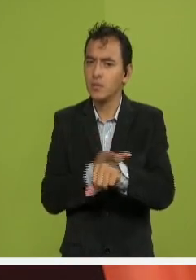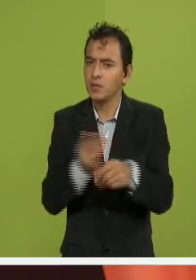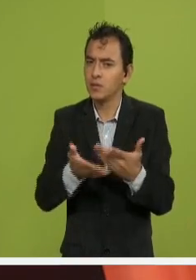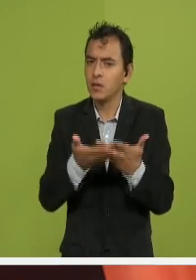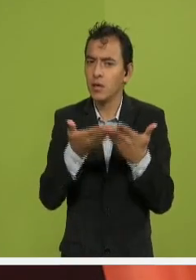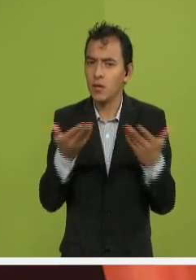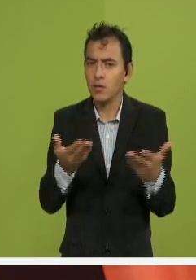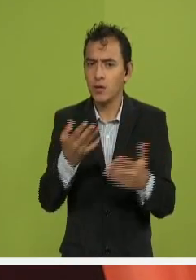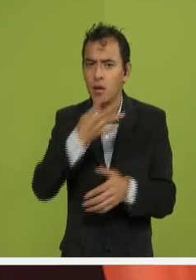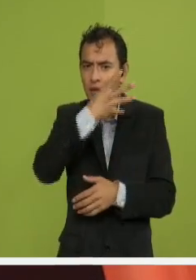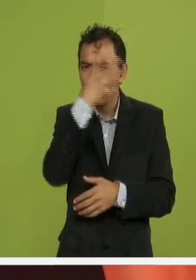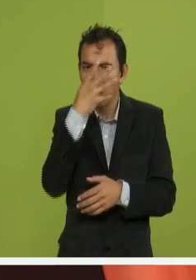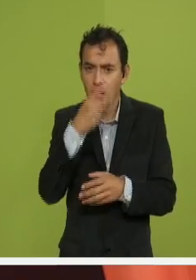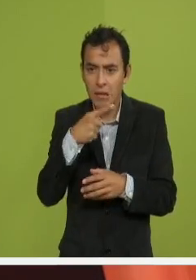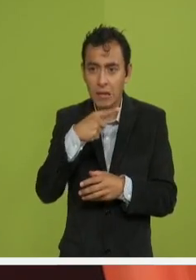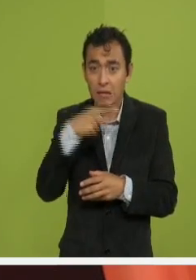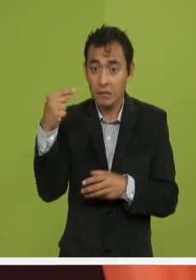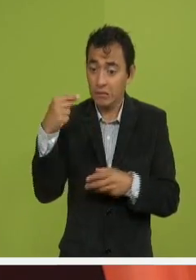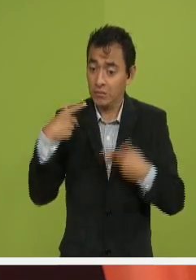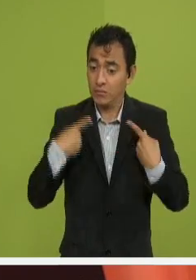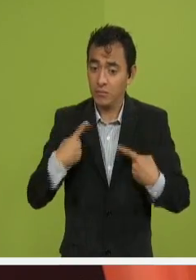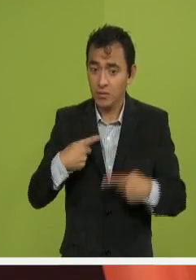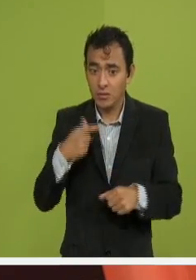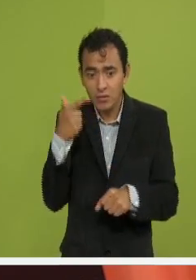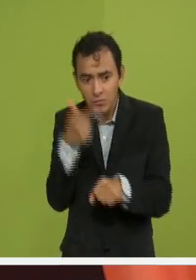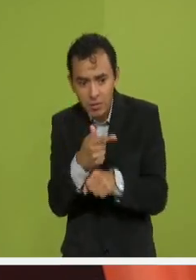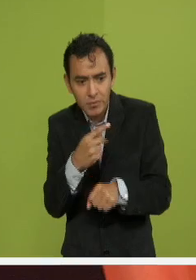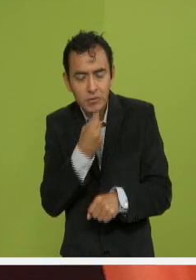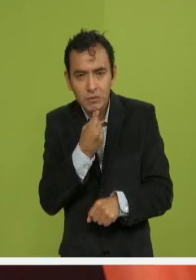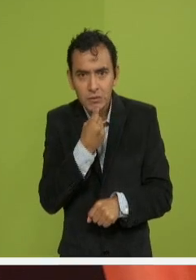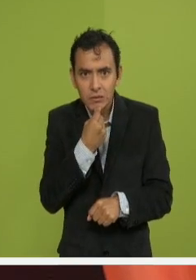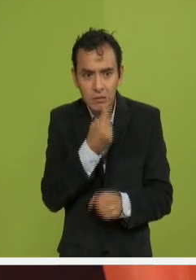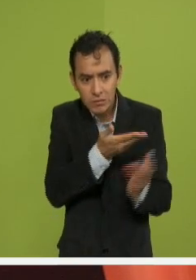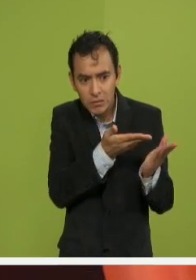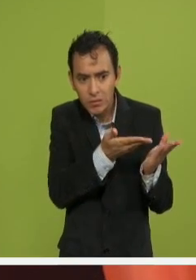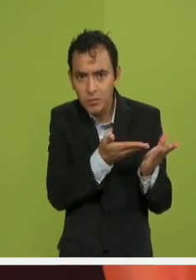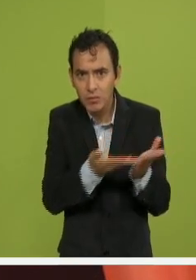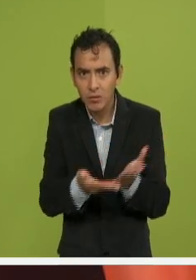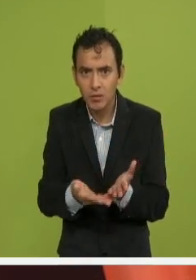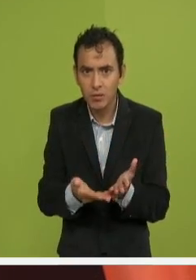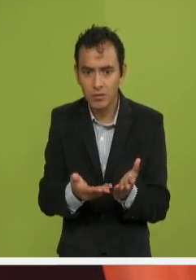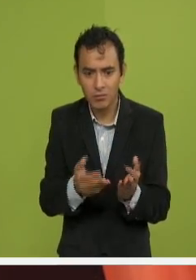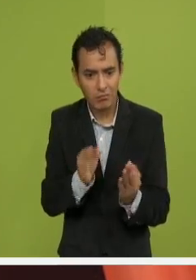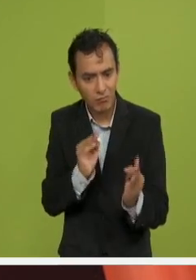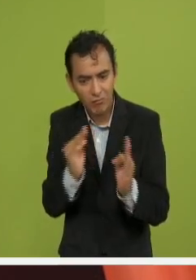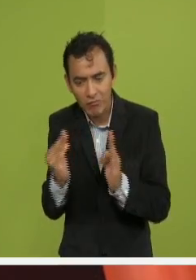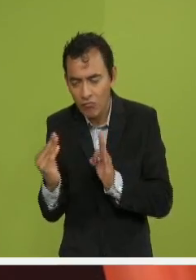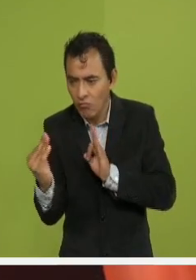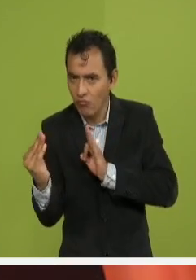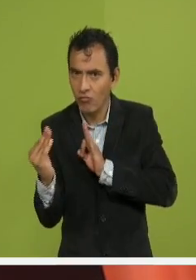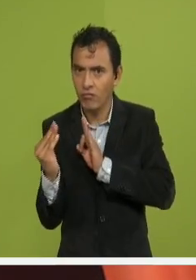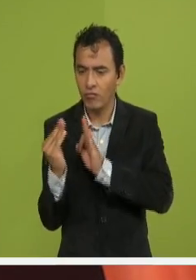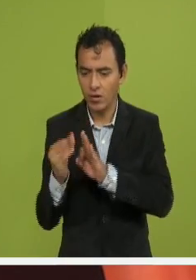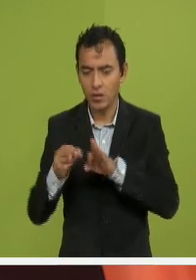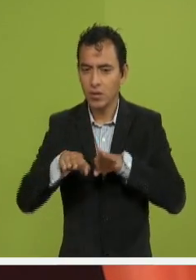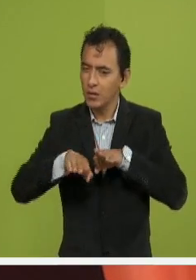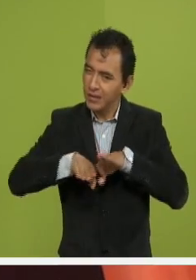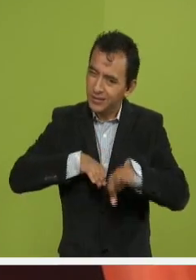actualmente de los migrantes, que encontramos niños también en estas familias que vienen, uh-huh, y que se tienen que enfrentar también al